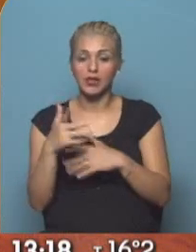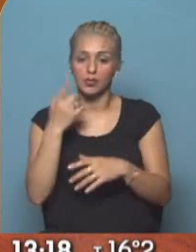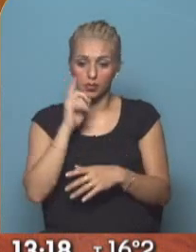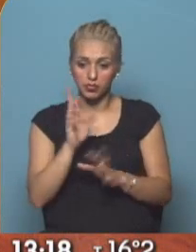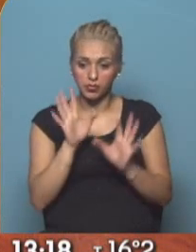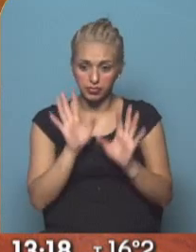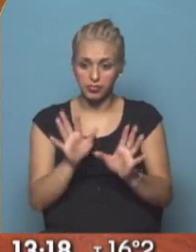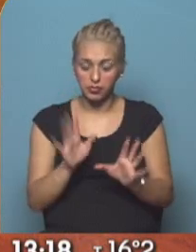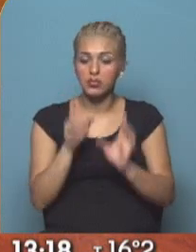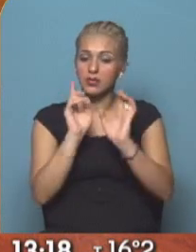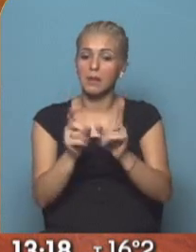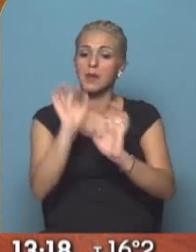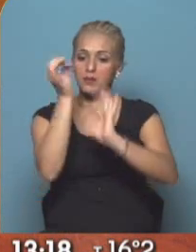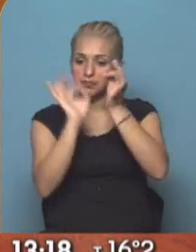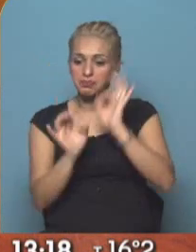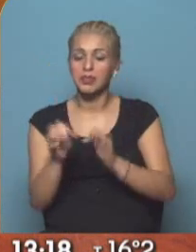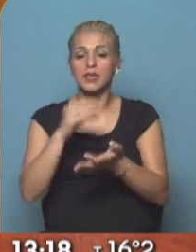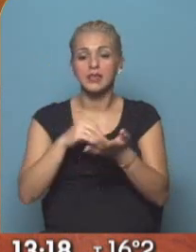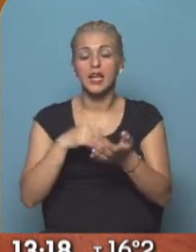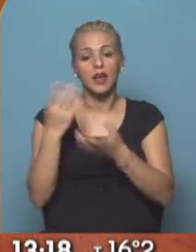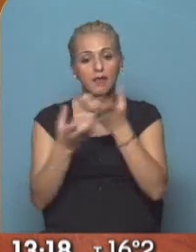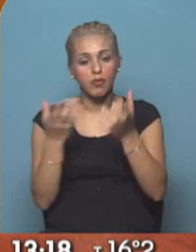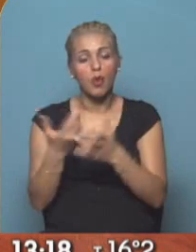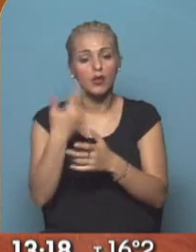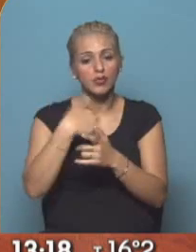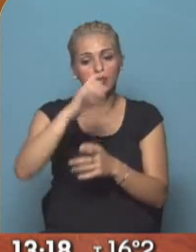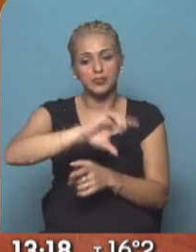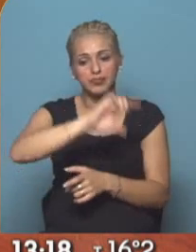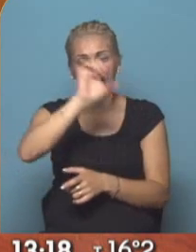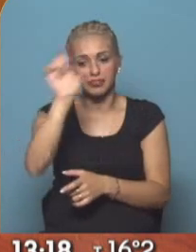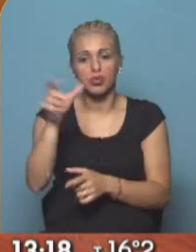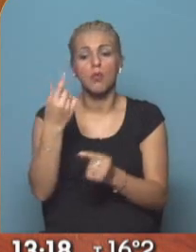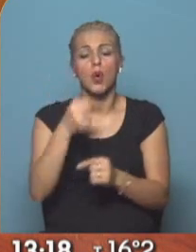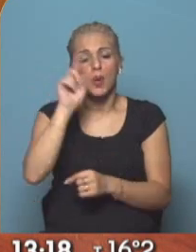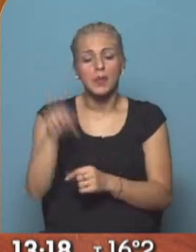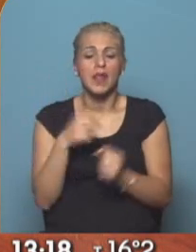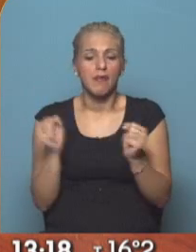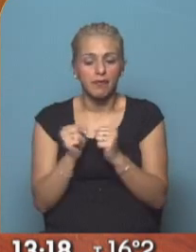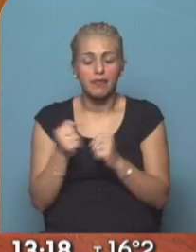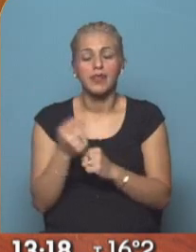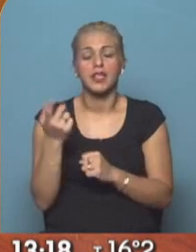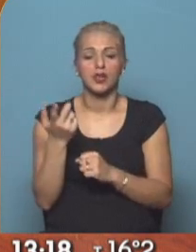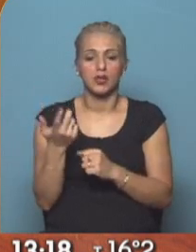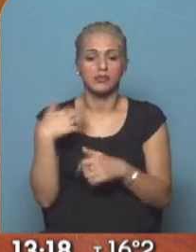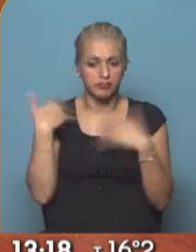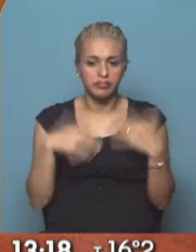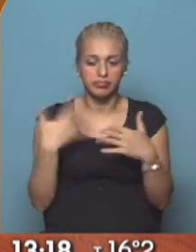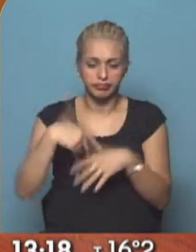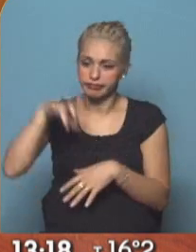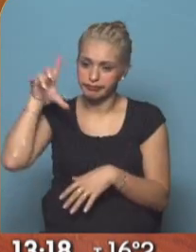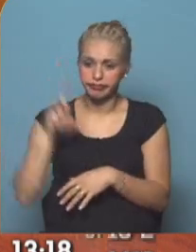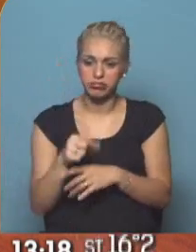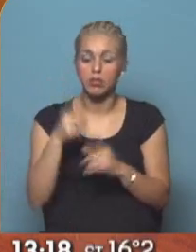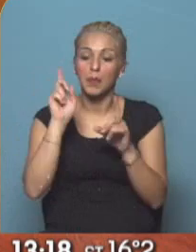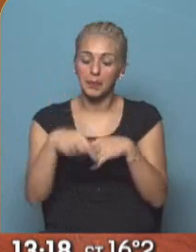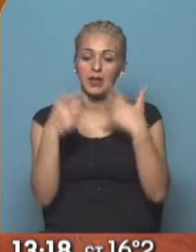la posibilidad de nevadas, tanto en Tierra del Fuego como todo a lo largo de la región cordillerana, por ingreso de aire frío bastante intenso que va a generar estas